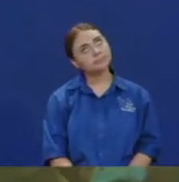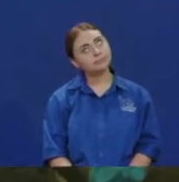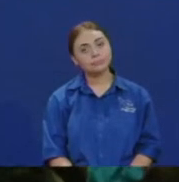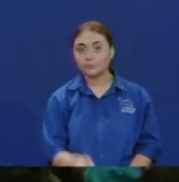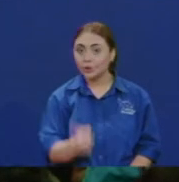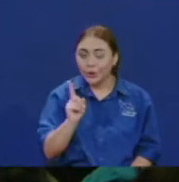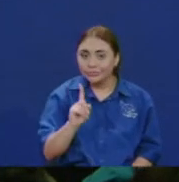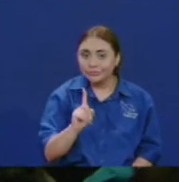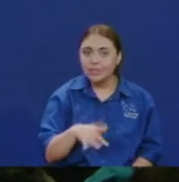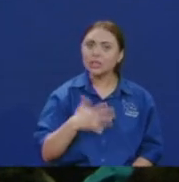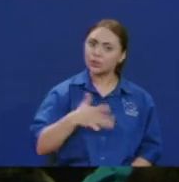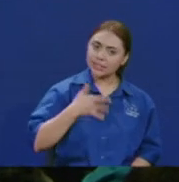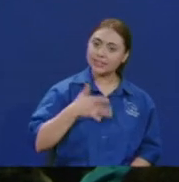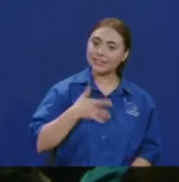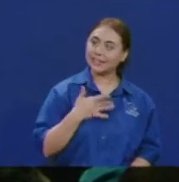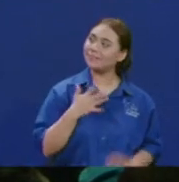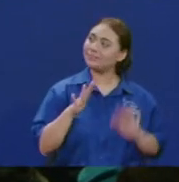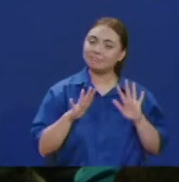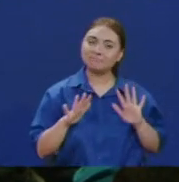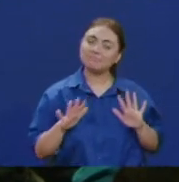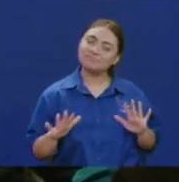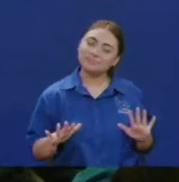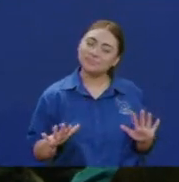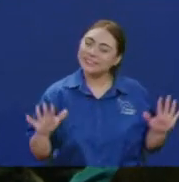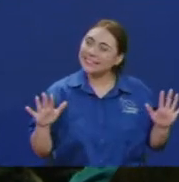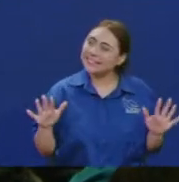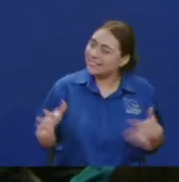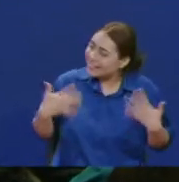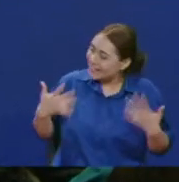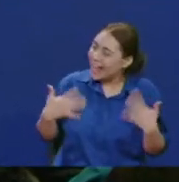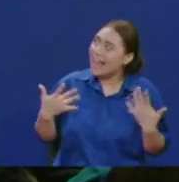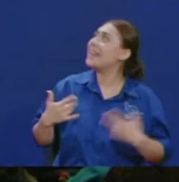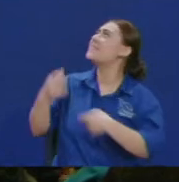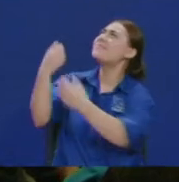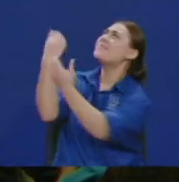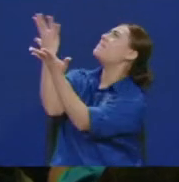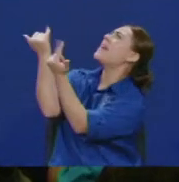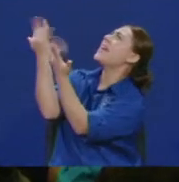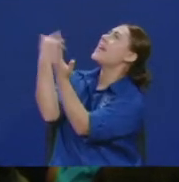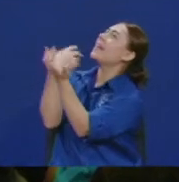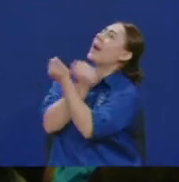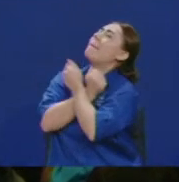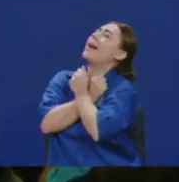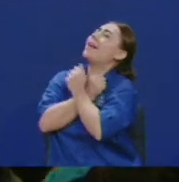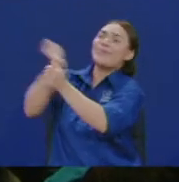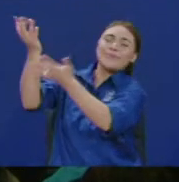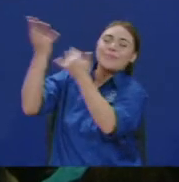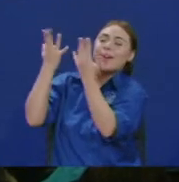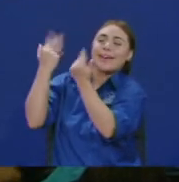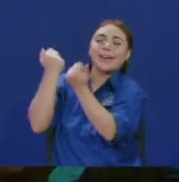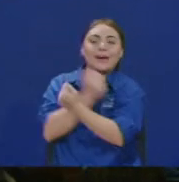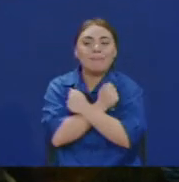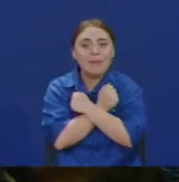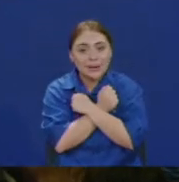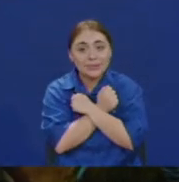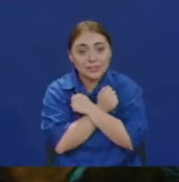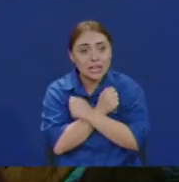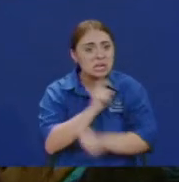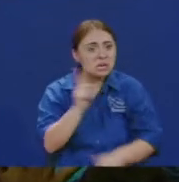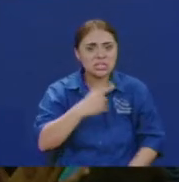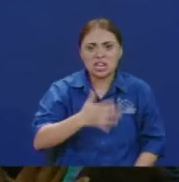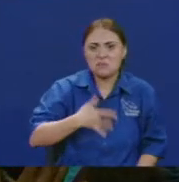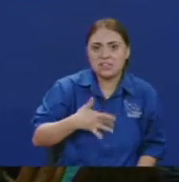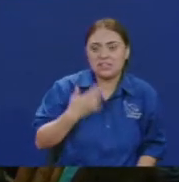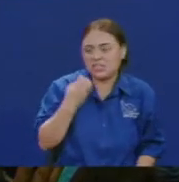con este fruto dulce, se va todo. Y entonces, venga, mi amado, no vas a tener uvas agrias, no vas a